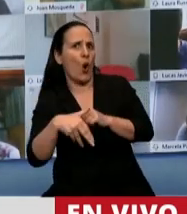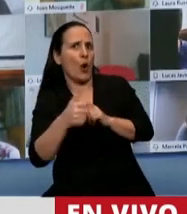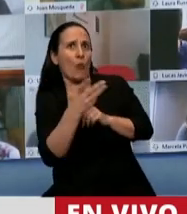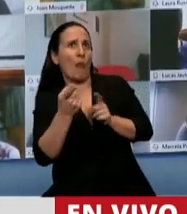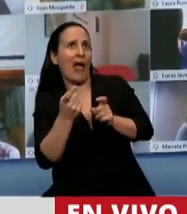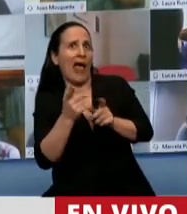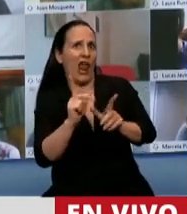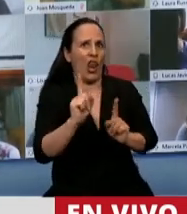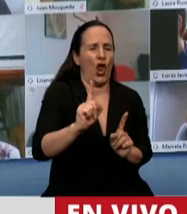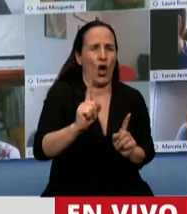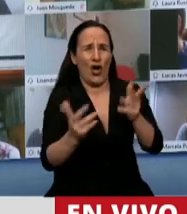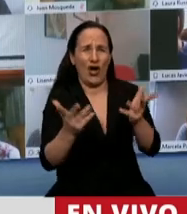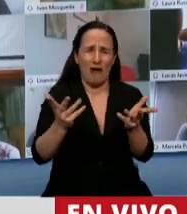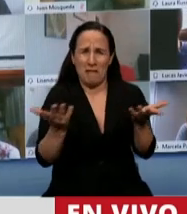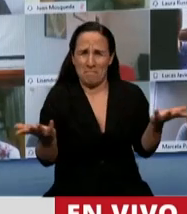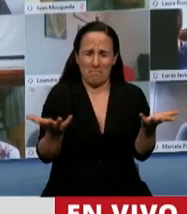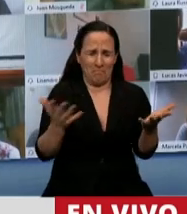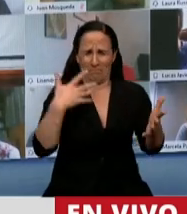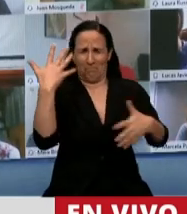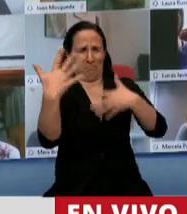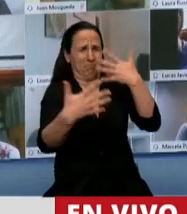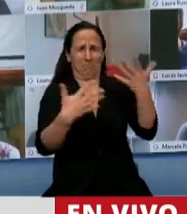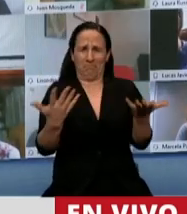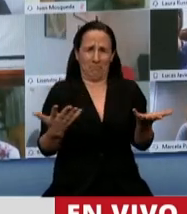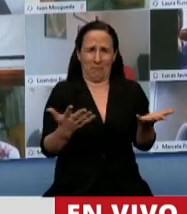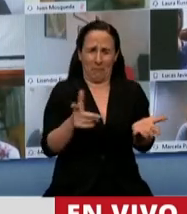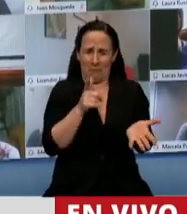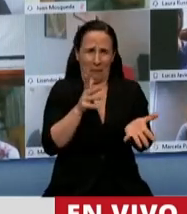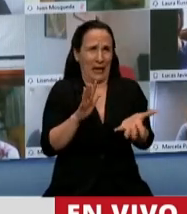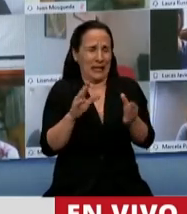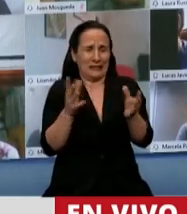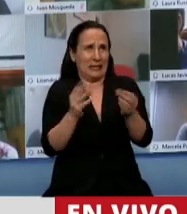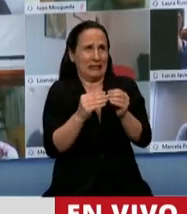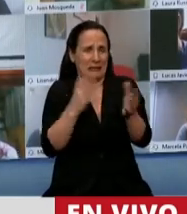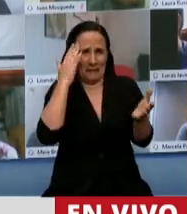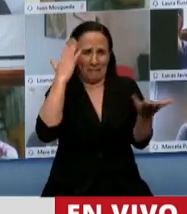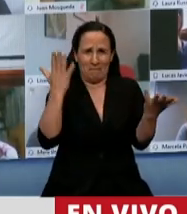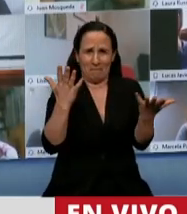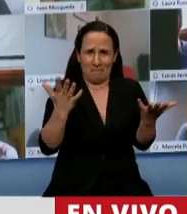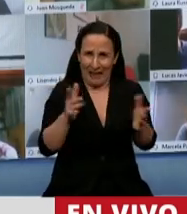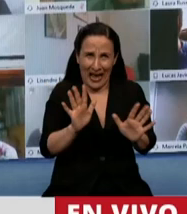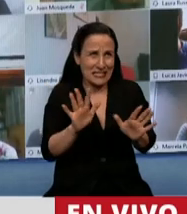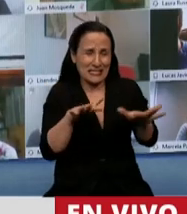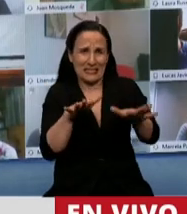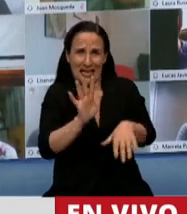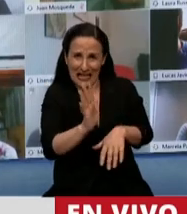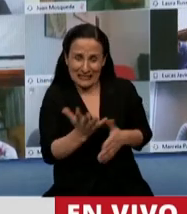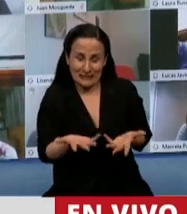es medio confuso, casi esquizofrénica una actitud de esa naturaleza.